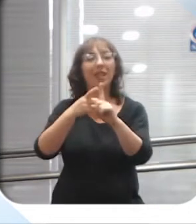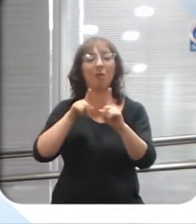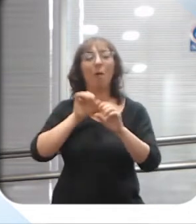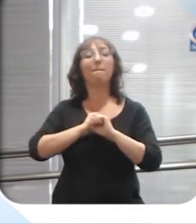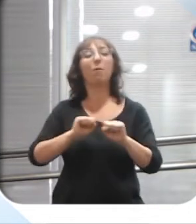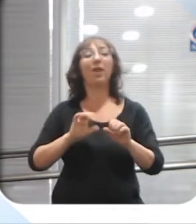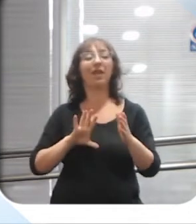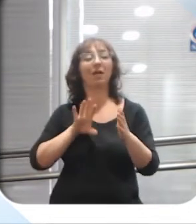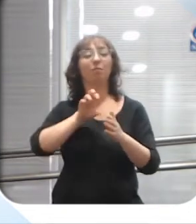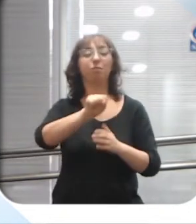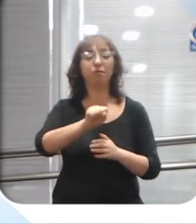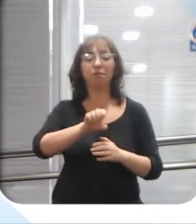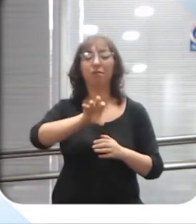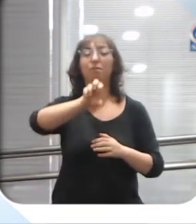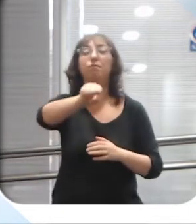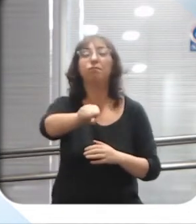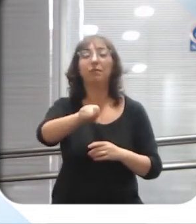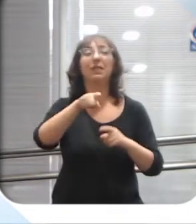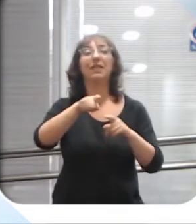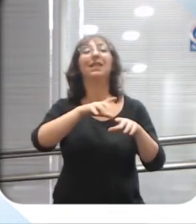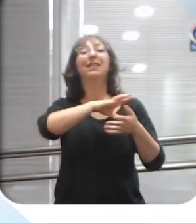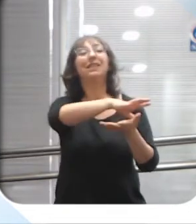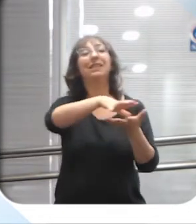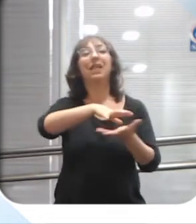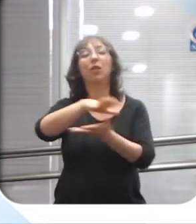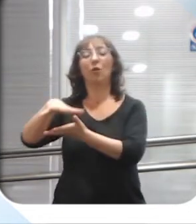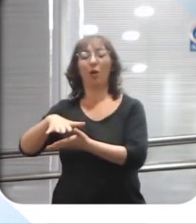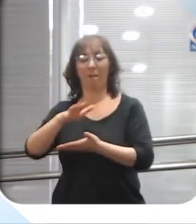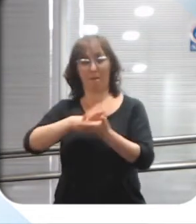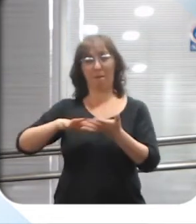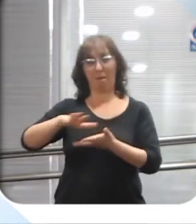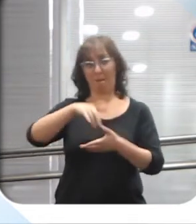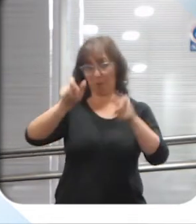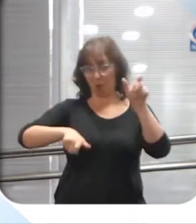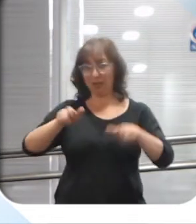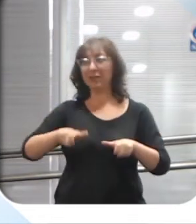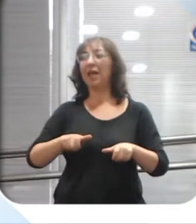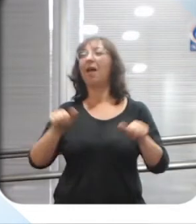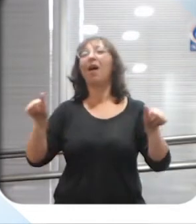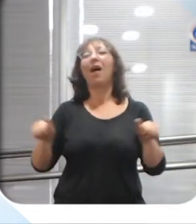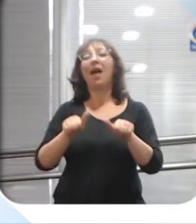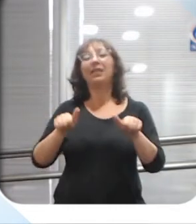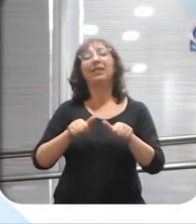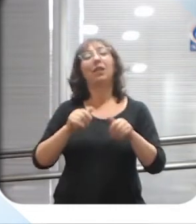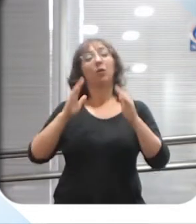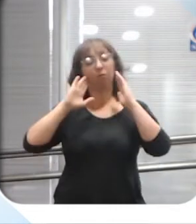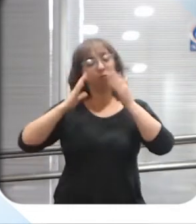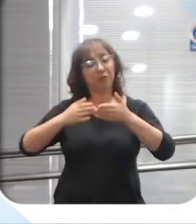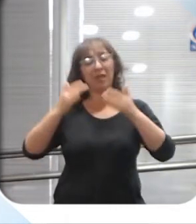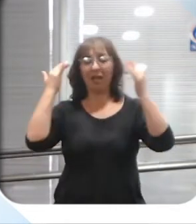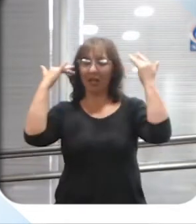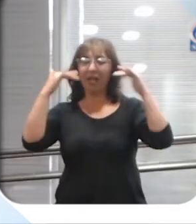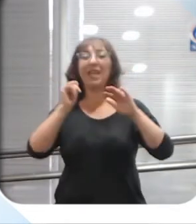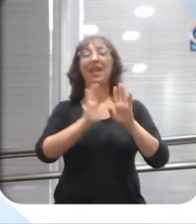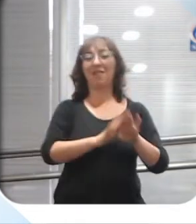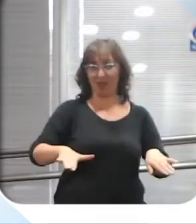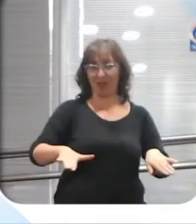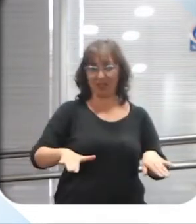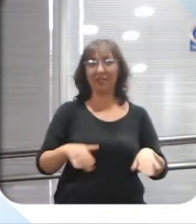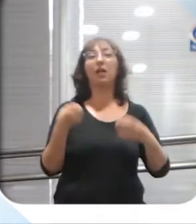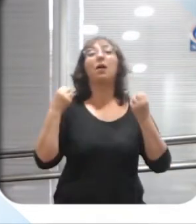para poder alcanzar diferentes sectores de la población, haciendo mucho hincapié en la adolescencia y en la infancia, por